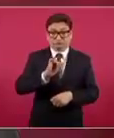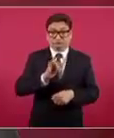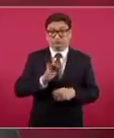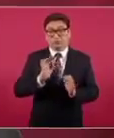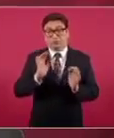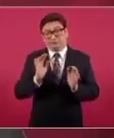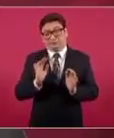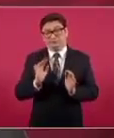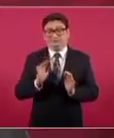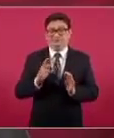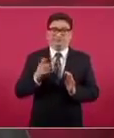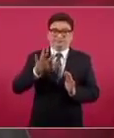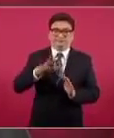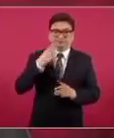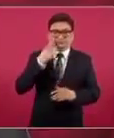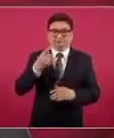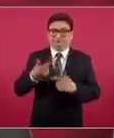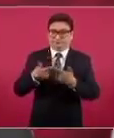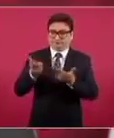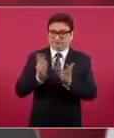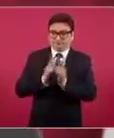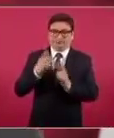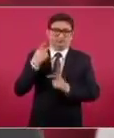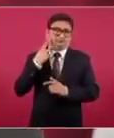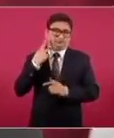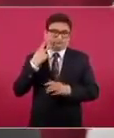en los partidos